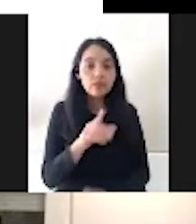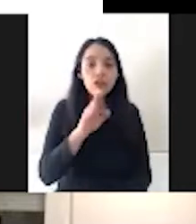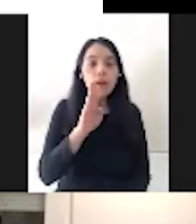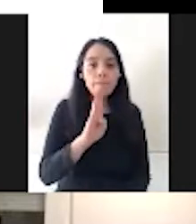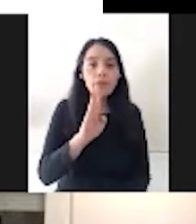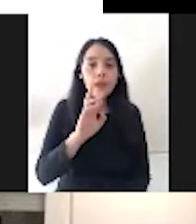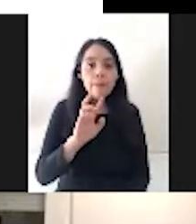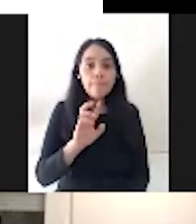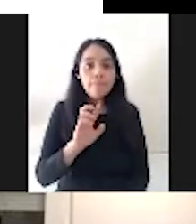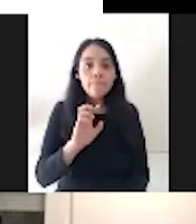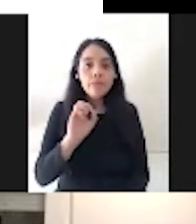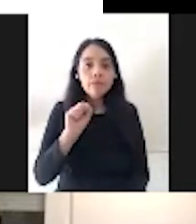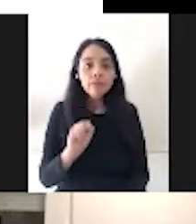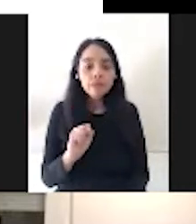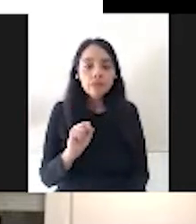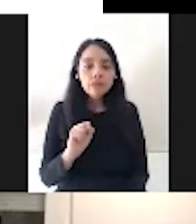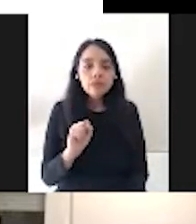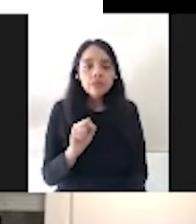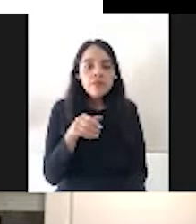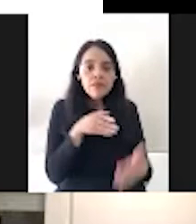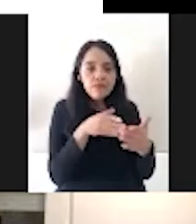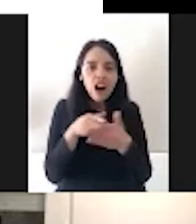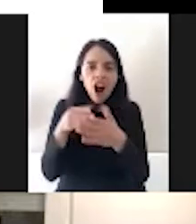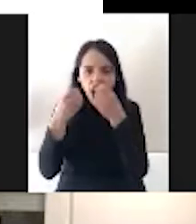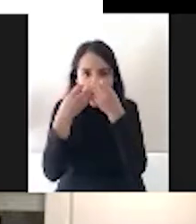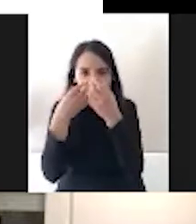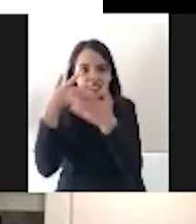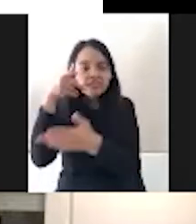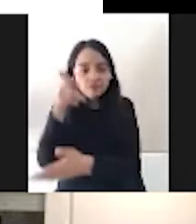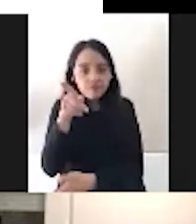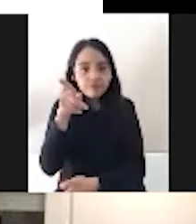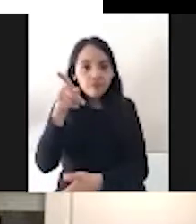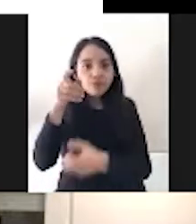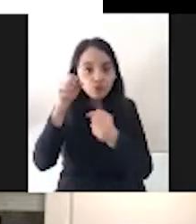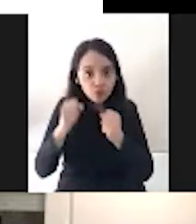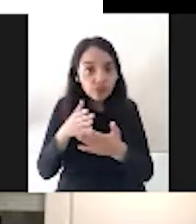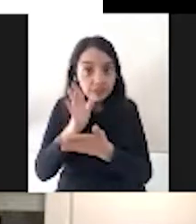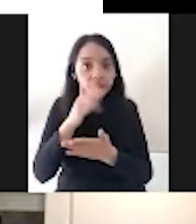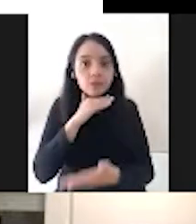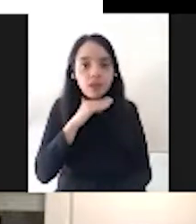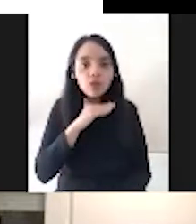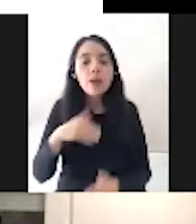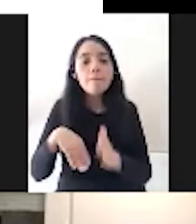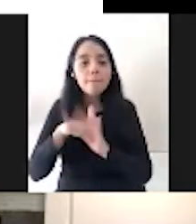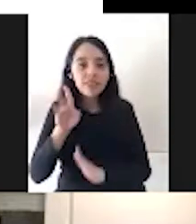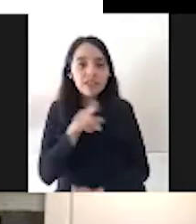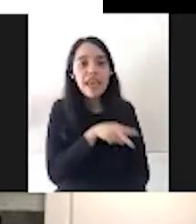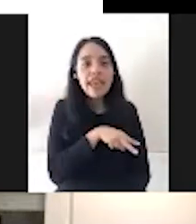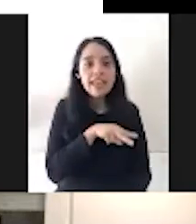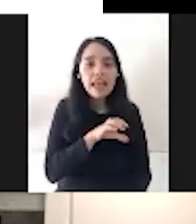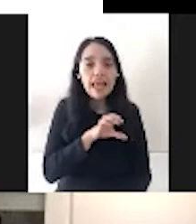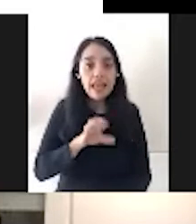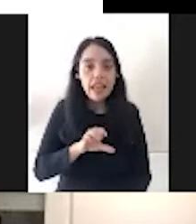y empiece a estar en el vocablo de los agentes educativos y de la comunidad educativa.